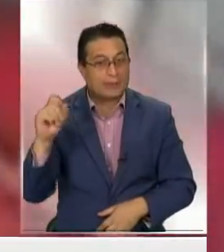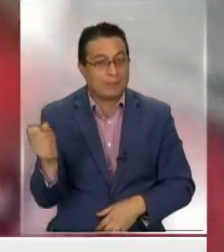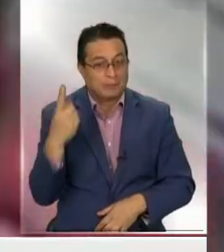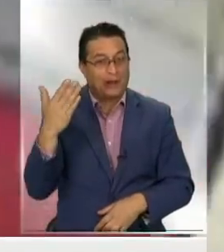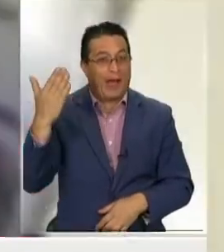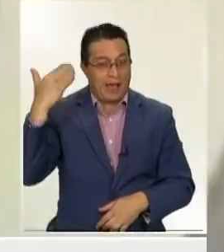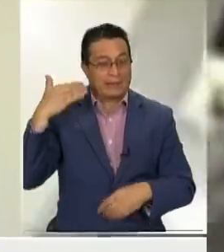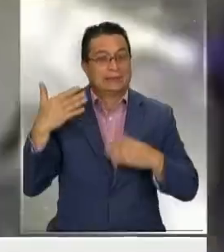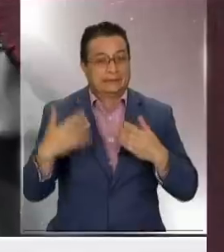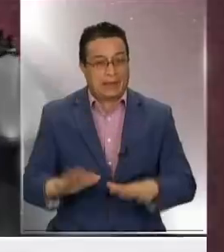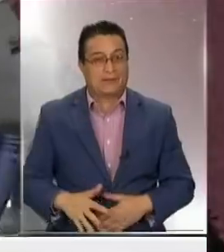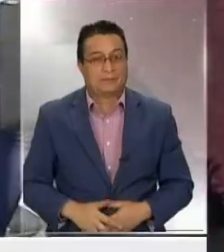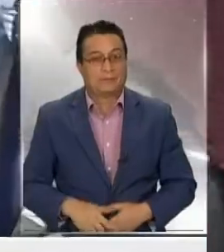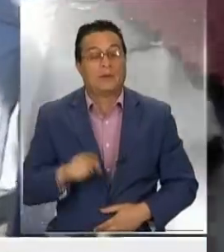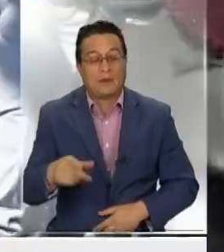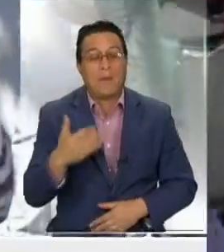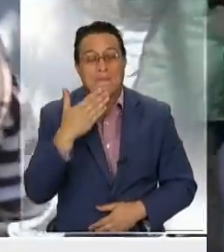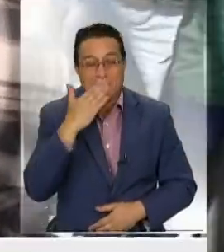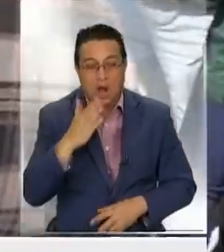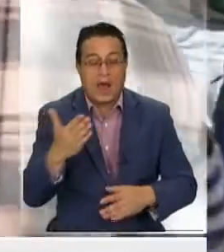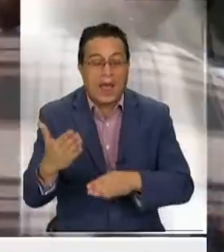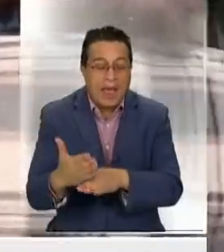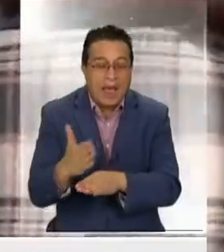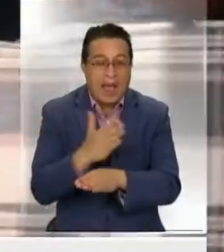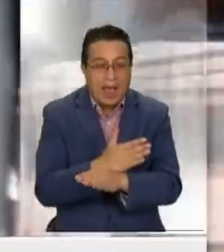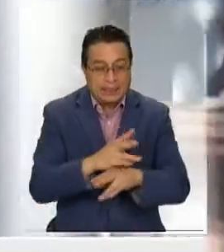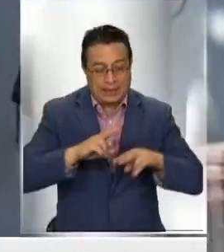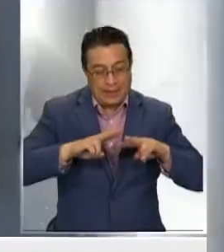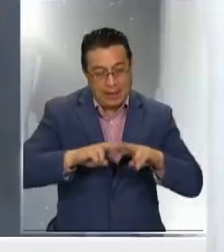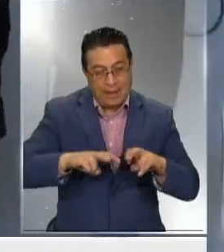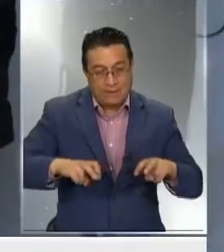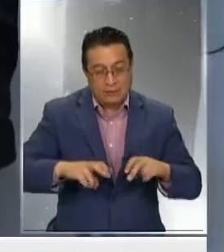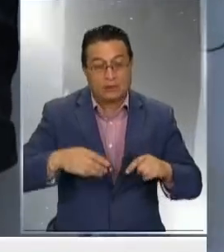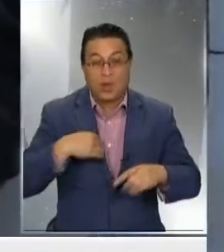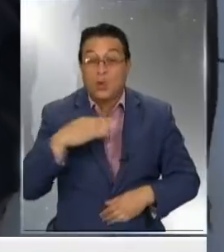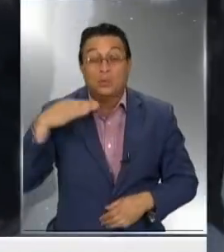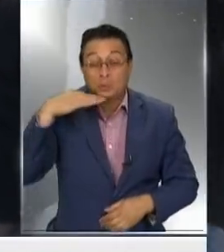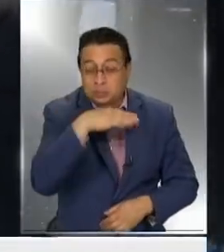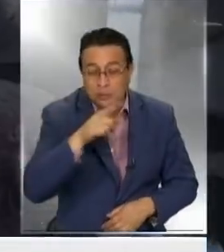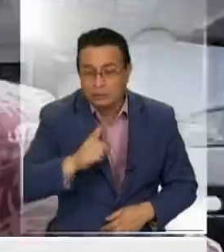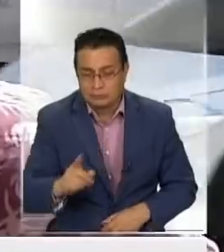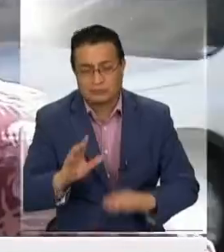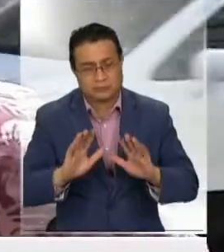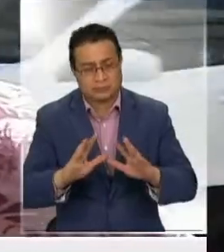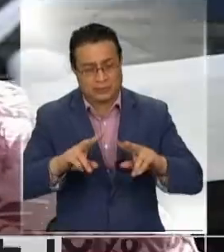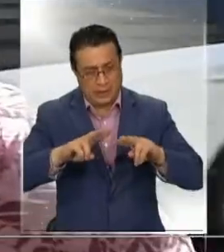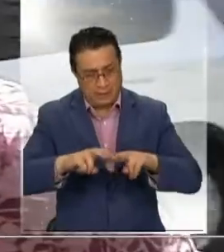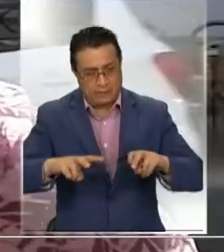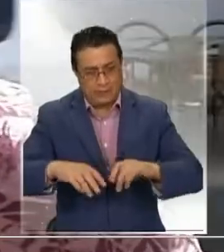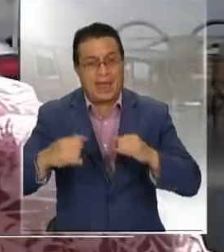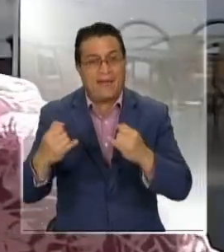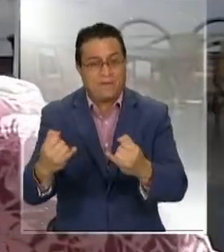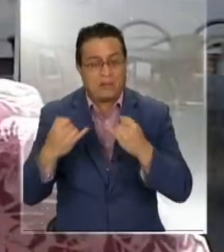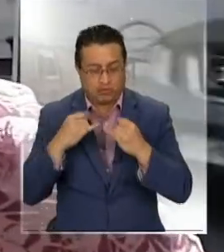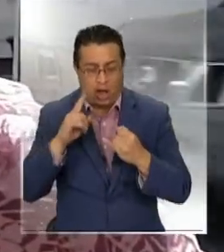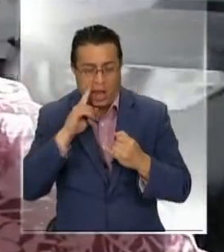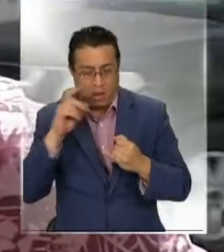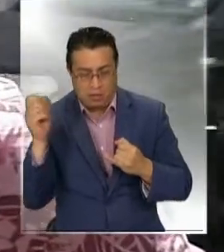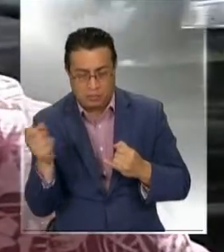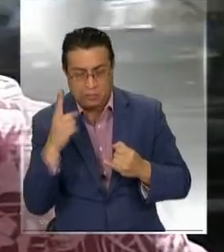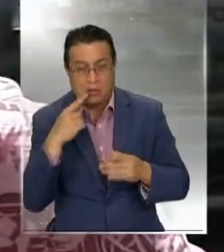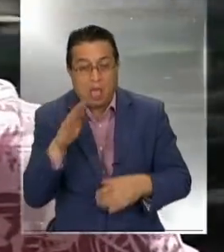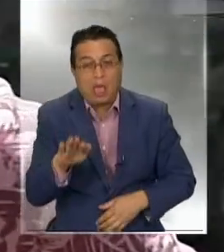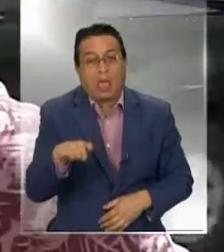periodo. Lo ideal sería averiguar antes que... pero no hacerlo inmediatamente, sino que averiguar la información que hay disponible y no